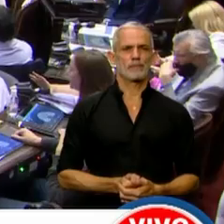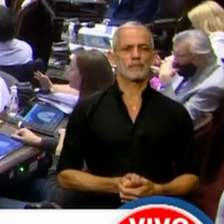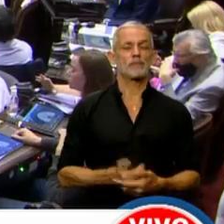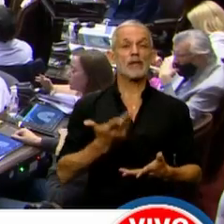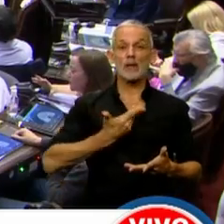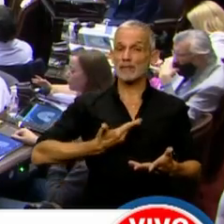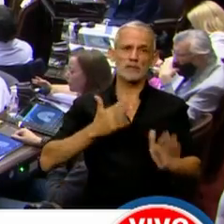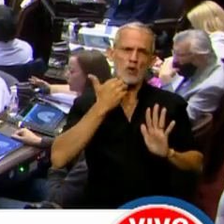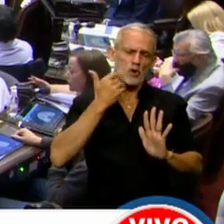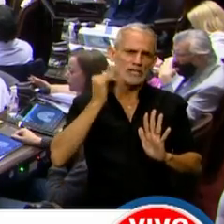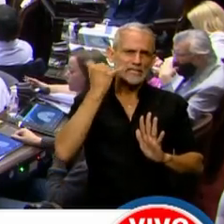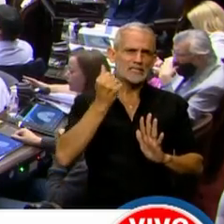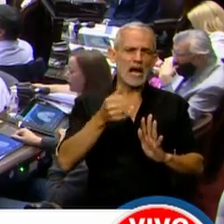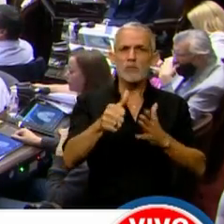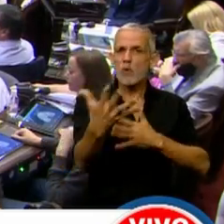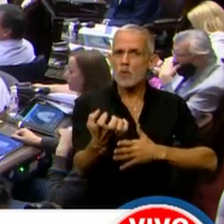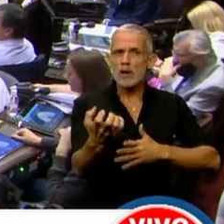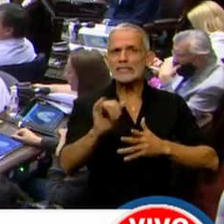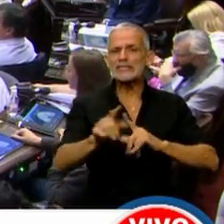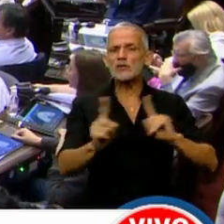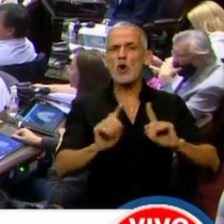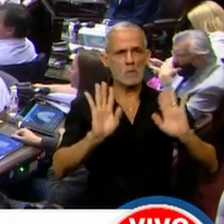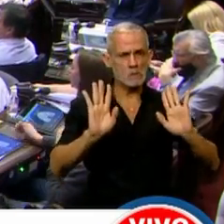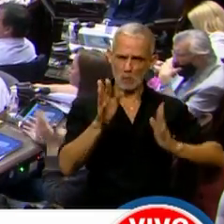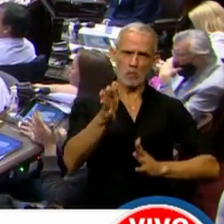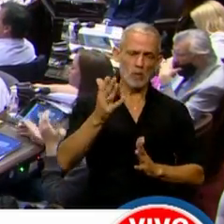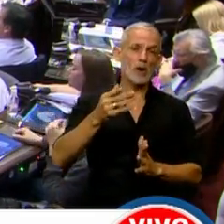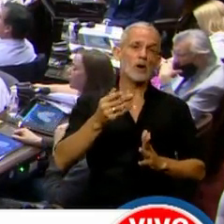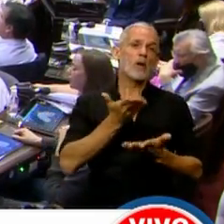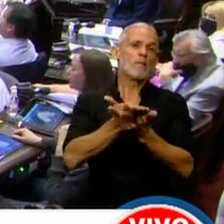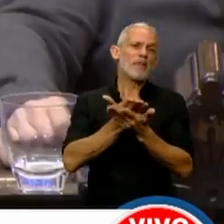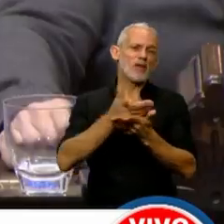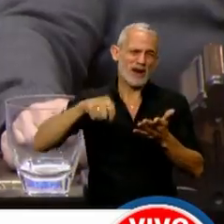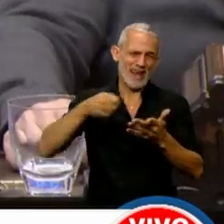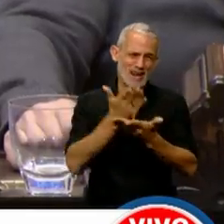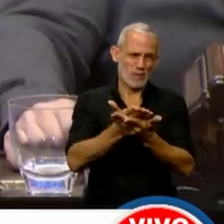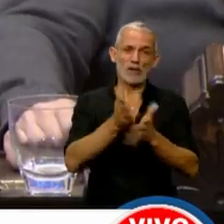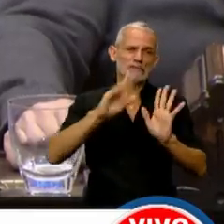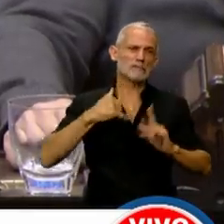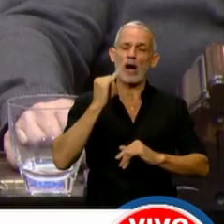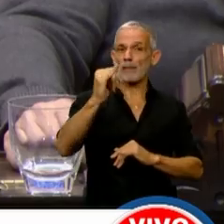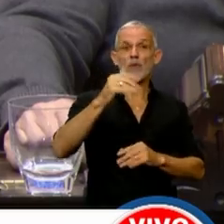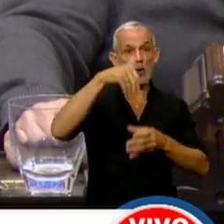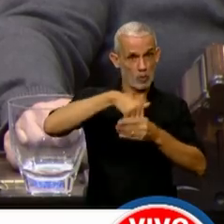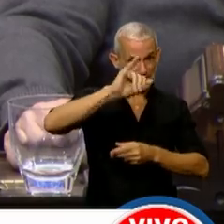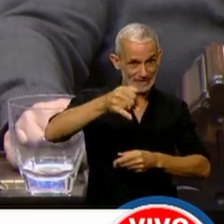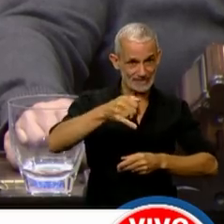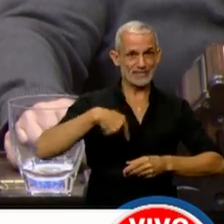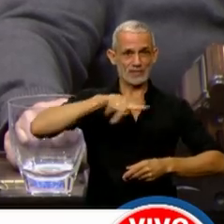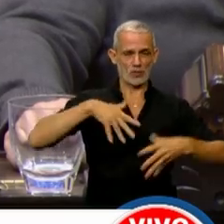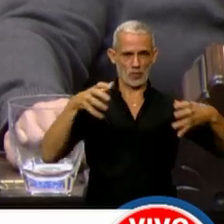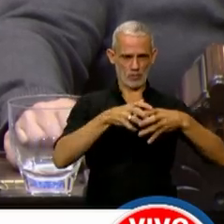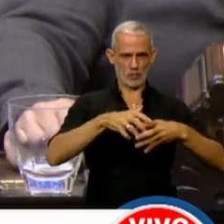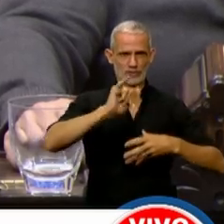presidente no sé si ya puso a votación nominal bueno la emoción del diputado negri pero quiero adelantar el voto afirmativo de nuestra